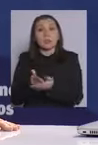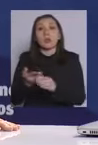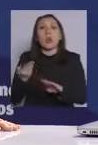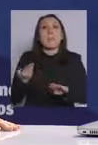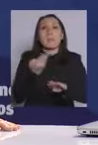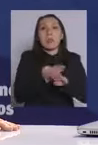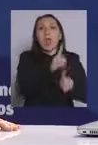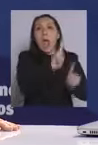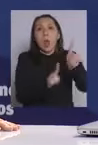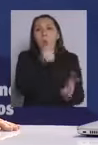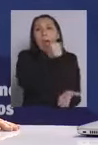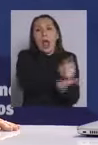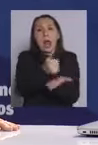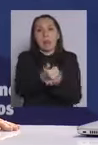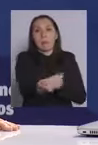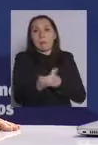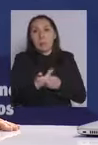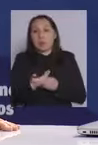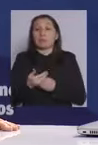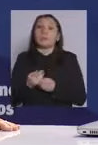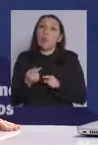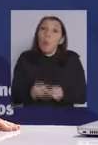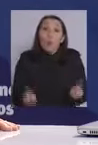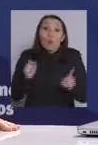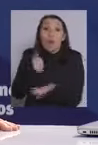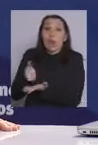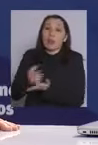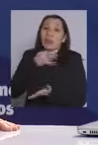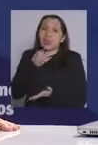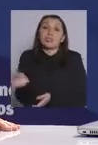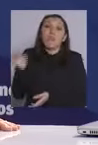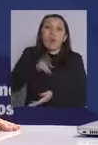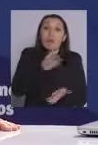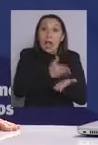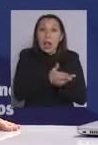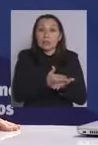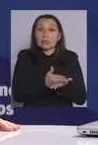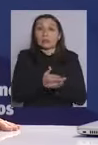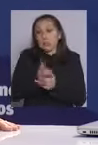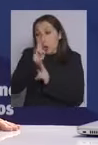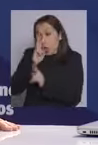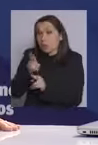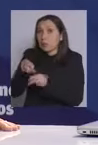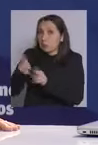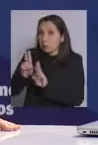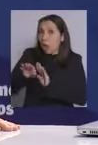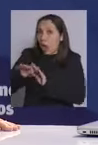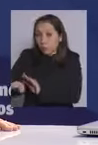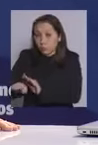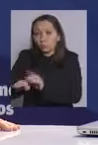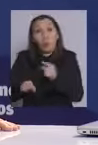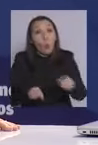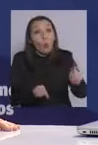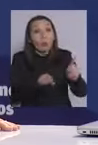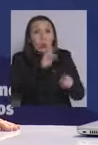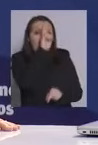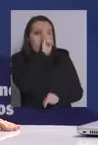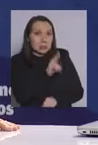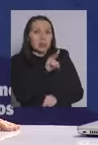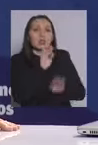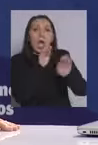los alcaldes. Así como hay alcaldes que solicitan la vuelta a clases y lo respetamos y los apoyamos, también respeto